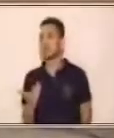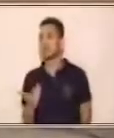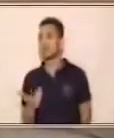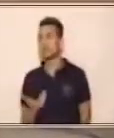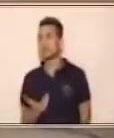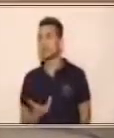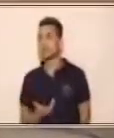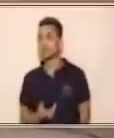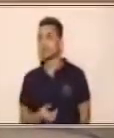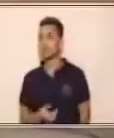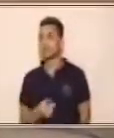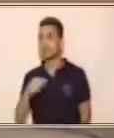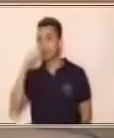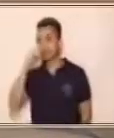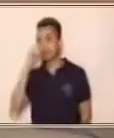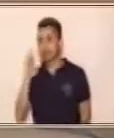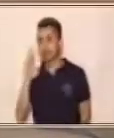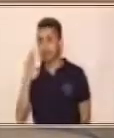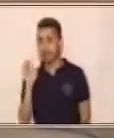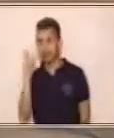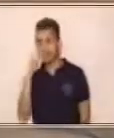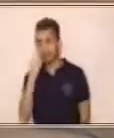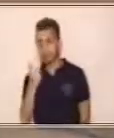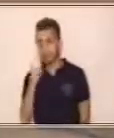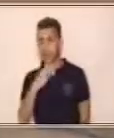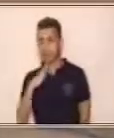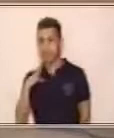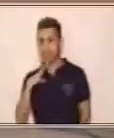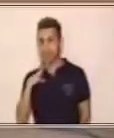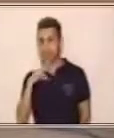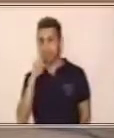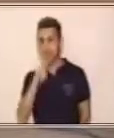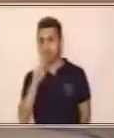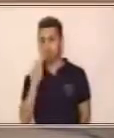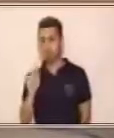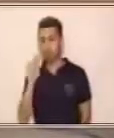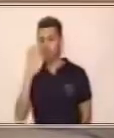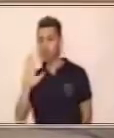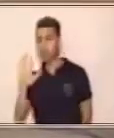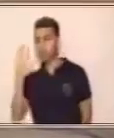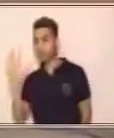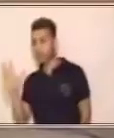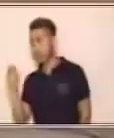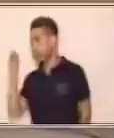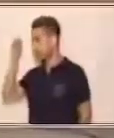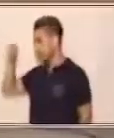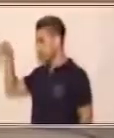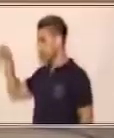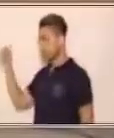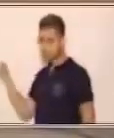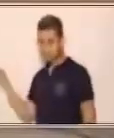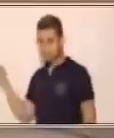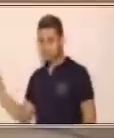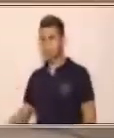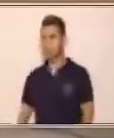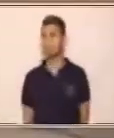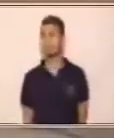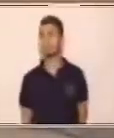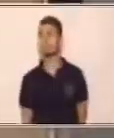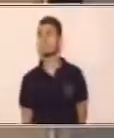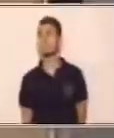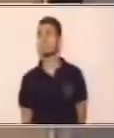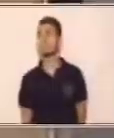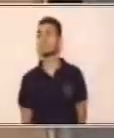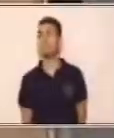utilizar. Teresa tiene 2.55. Muy bien. Vamos a colocar entonces en la